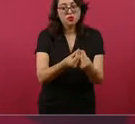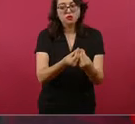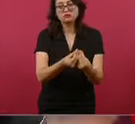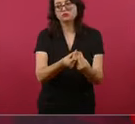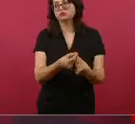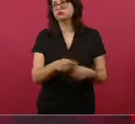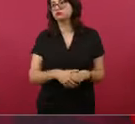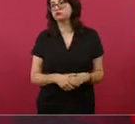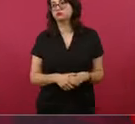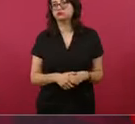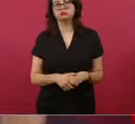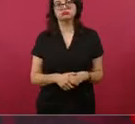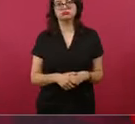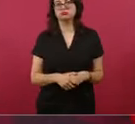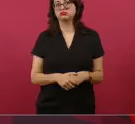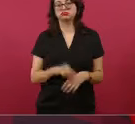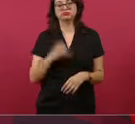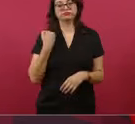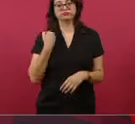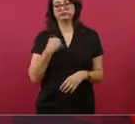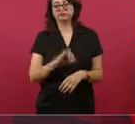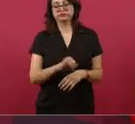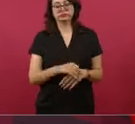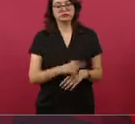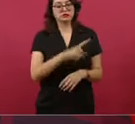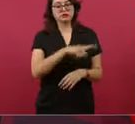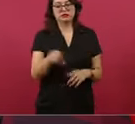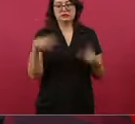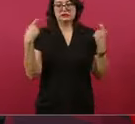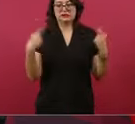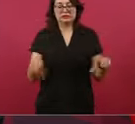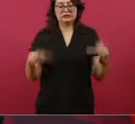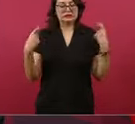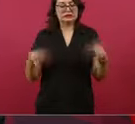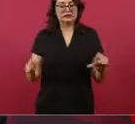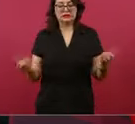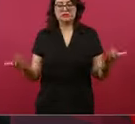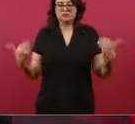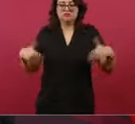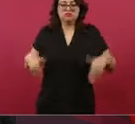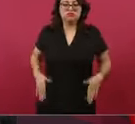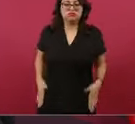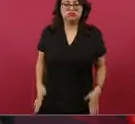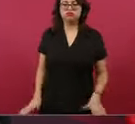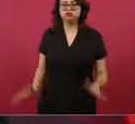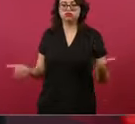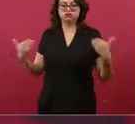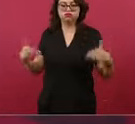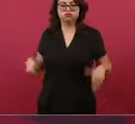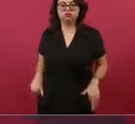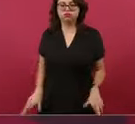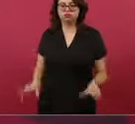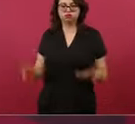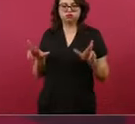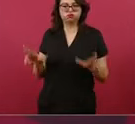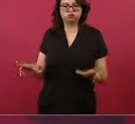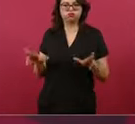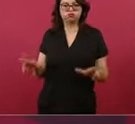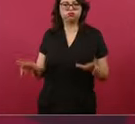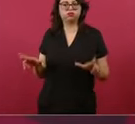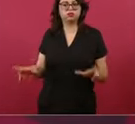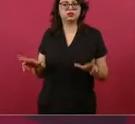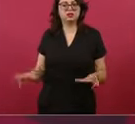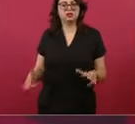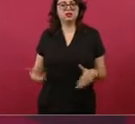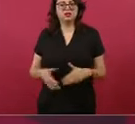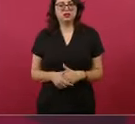que se han vuelto inmensamente ricos? ¿Qué voy a estar pensando yo que vamos a transformar a